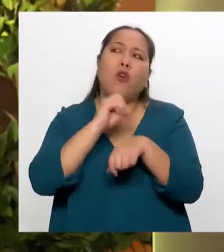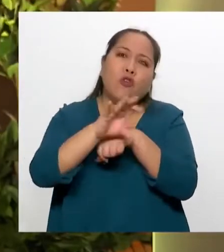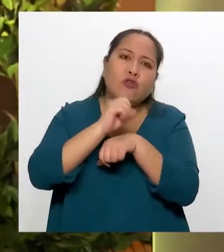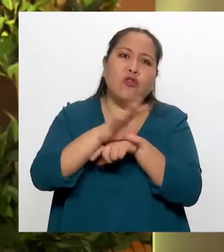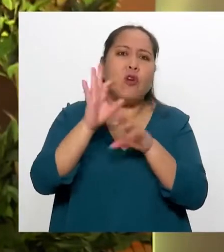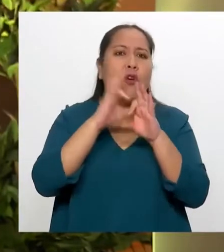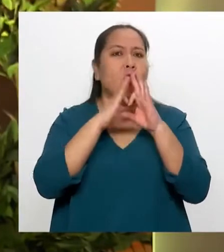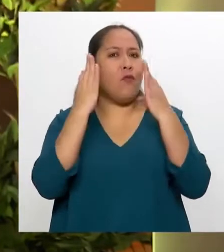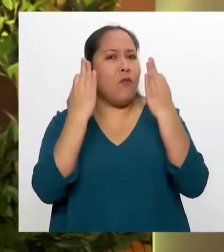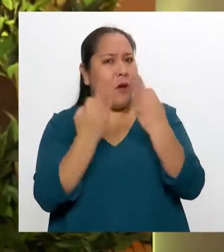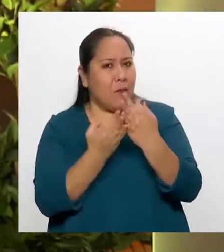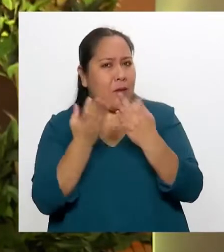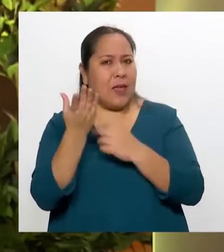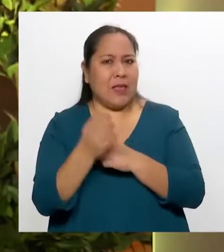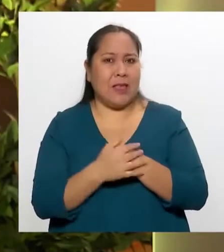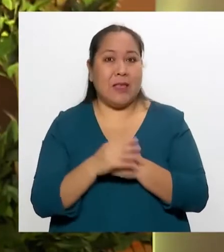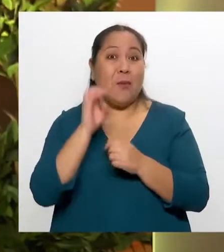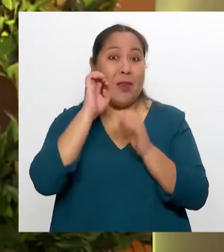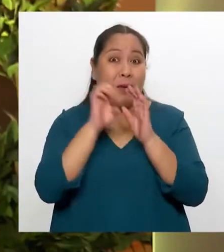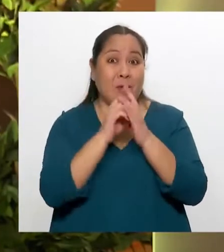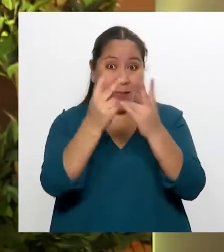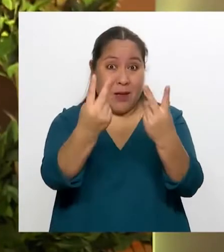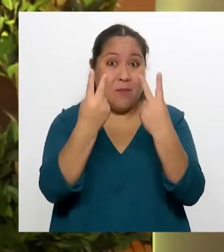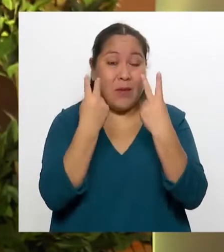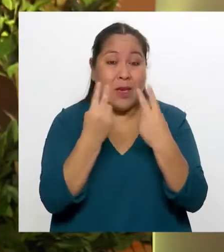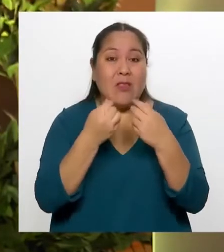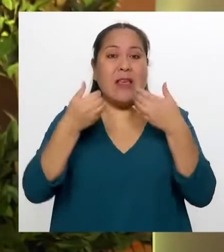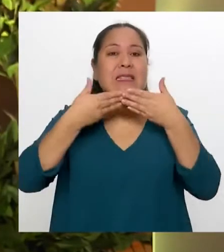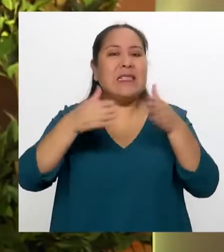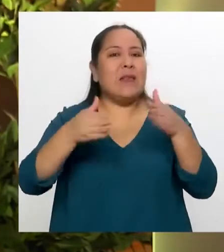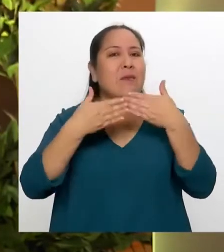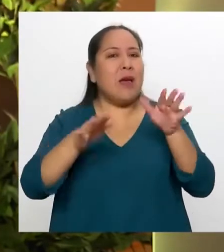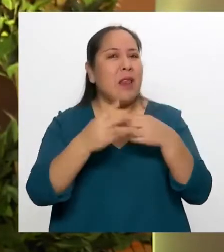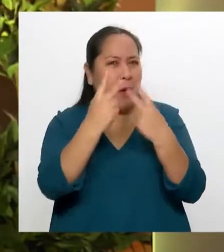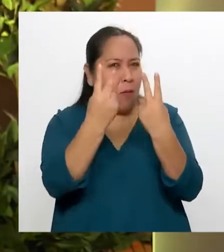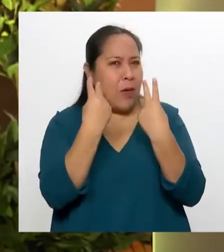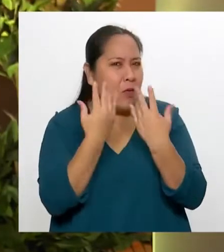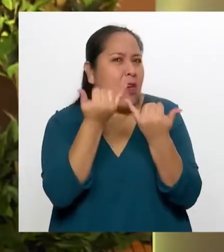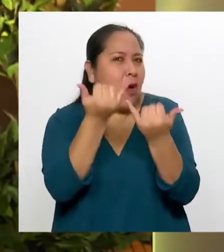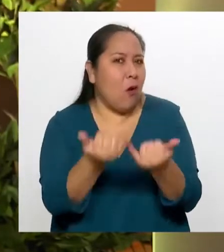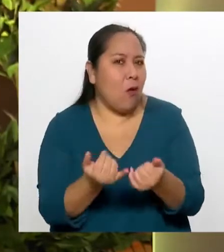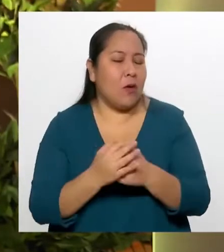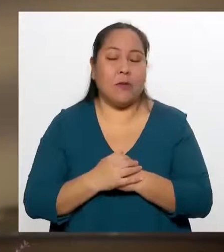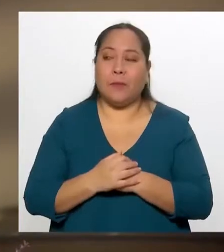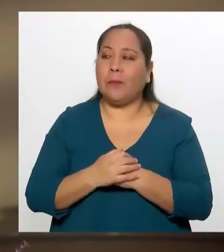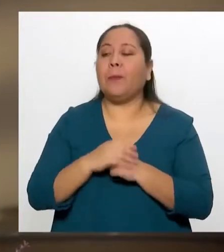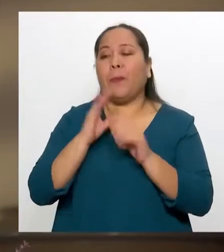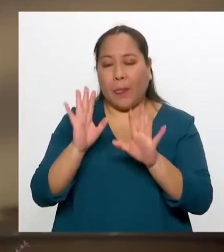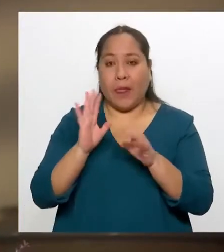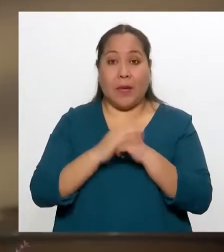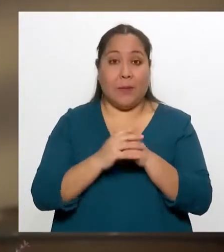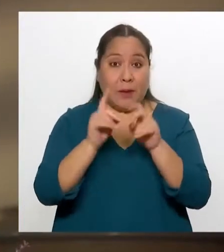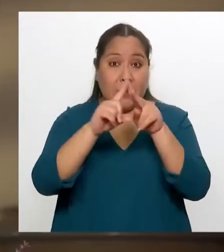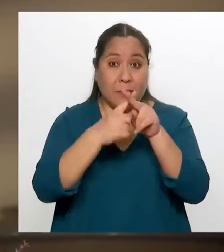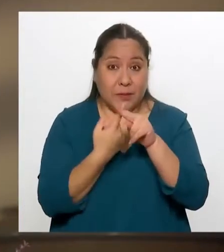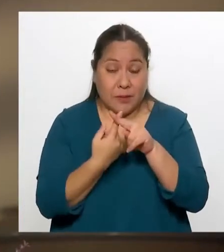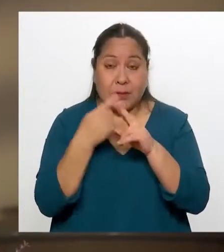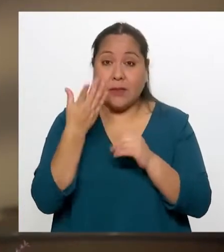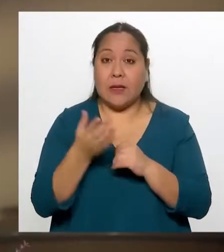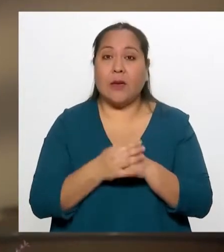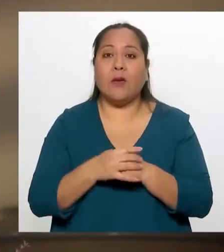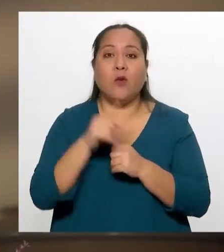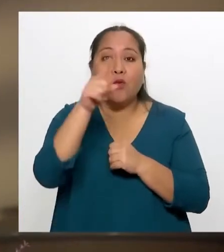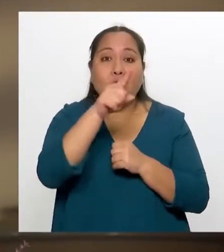las familias que están sin barreras, en plena sintonía, doctor? Mire, para